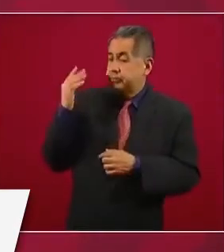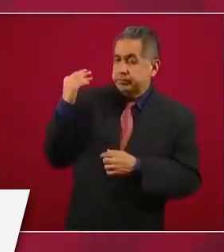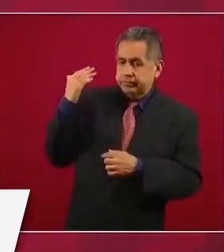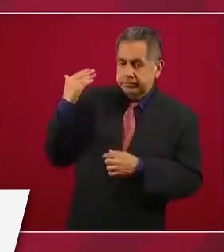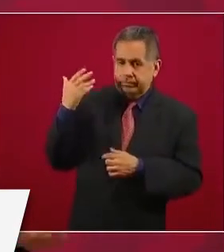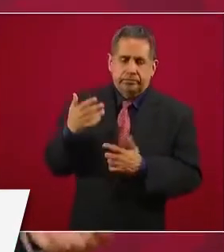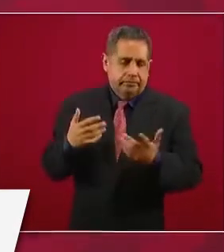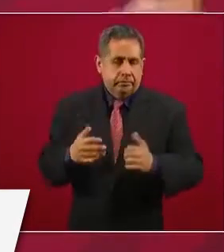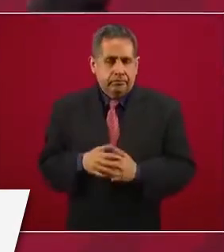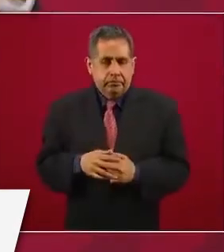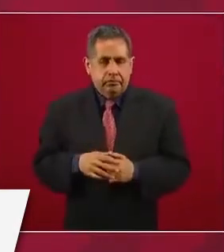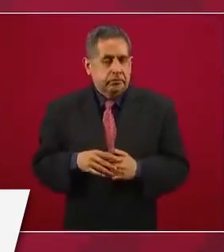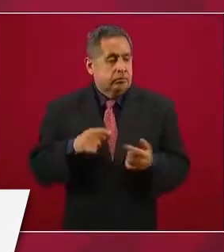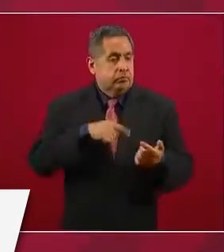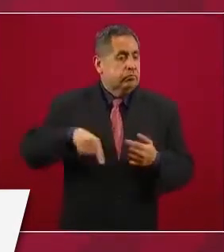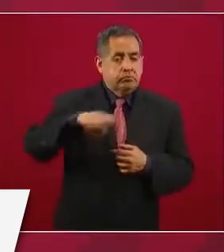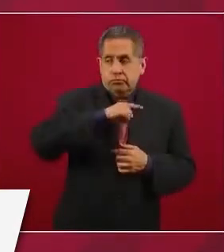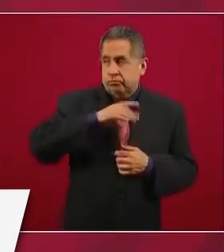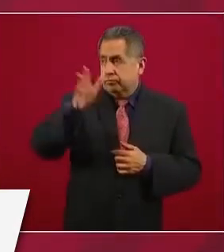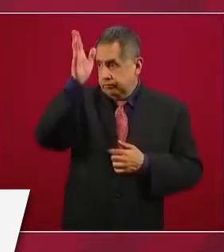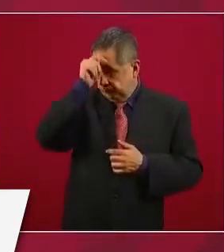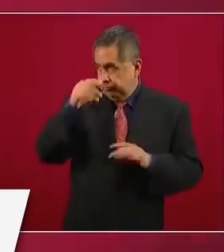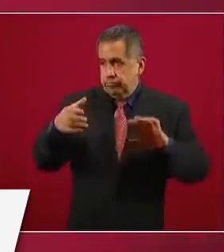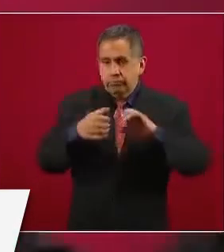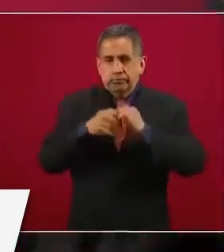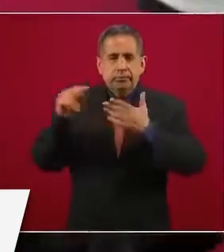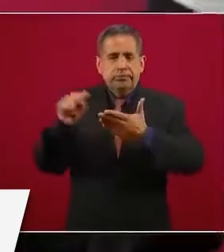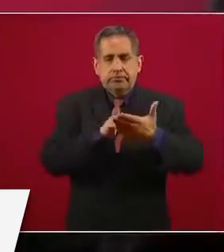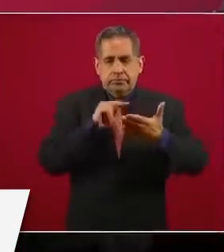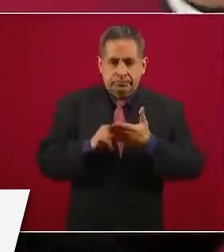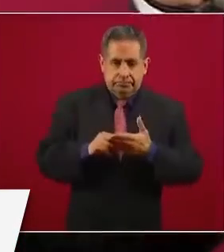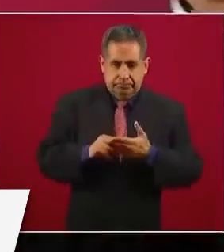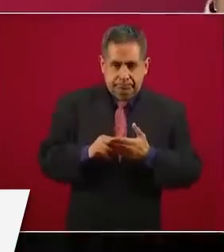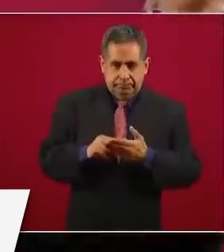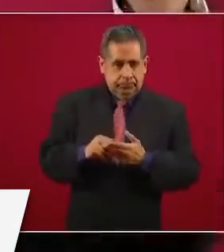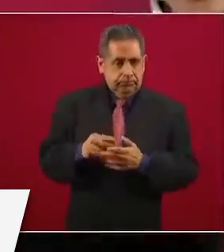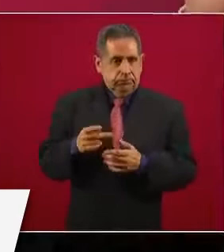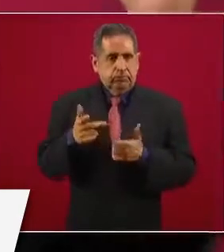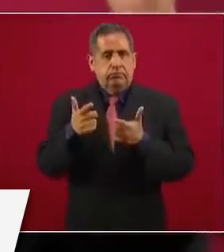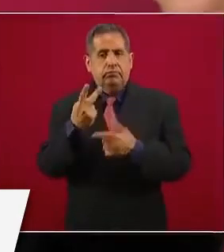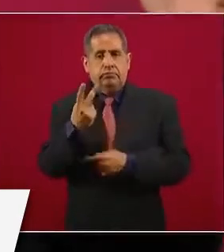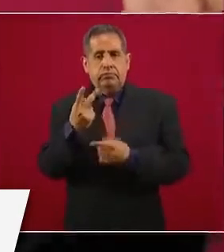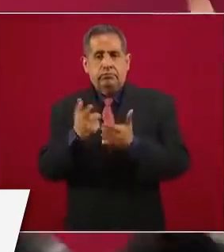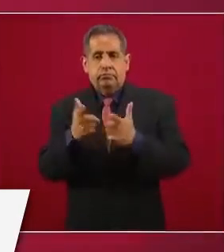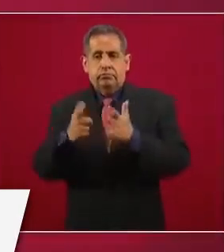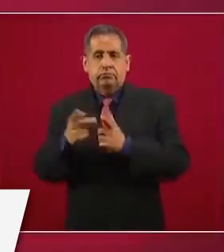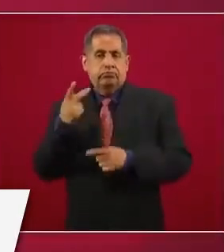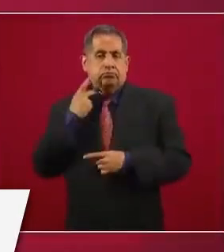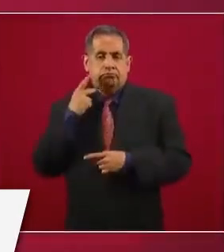se llegó a otro acuerdo. Los dos partidos que